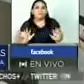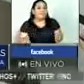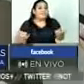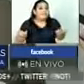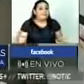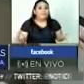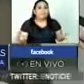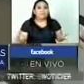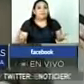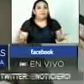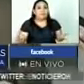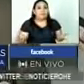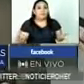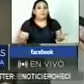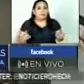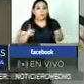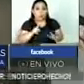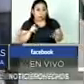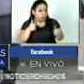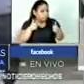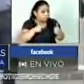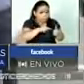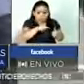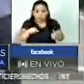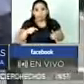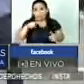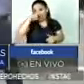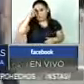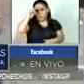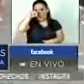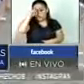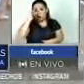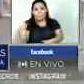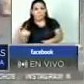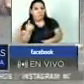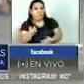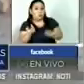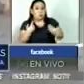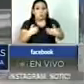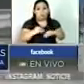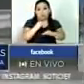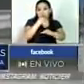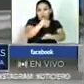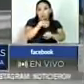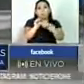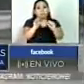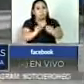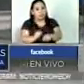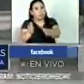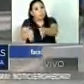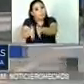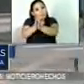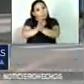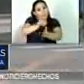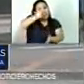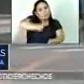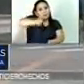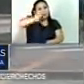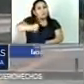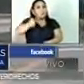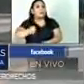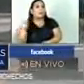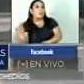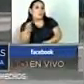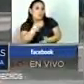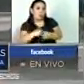con no en un 100%. Los medianos contribuyentes afectados podrán solicitar pagos de sus obligaciones